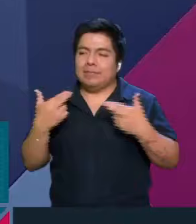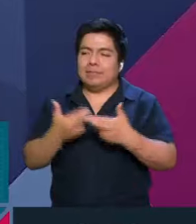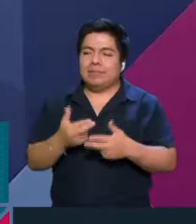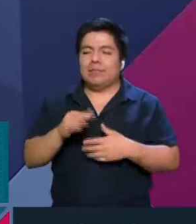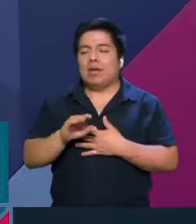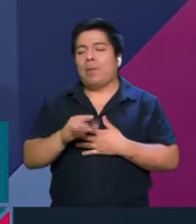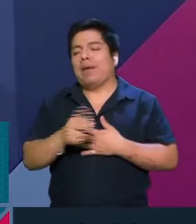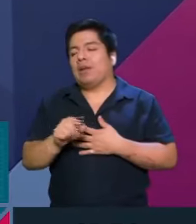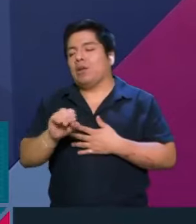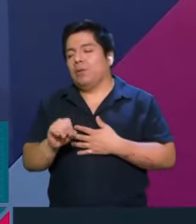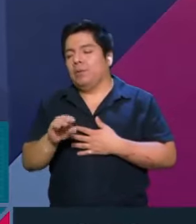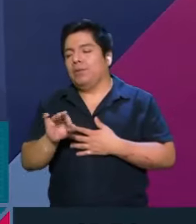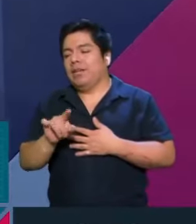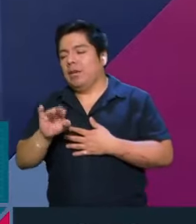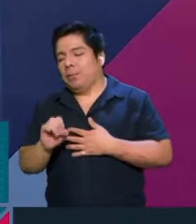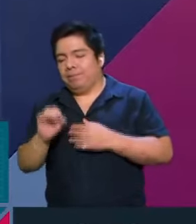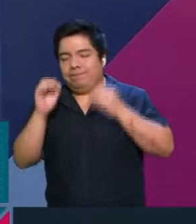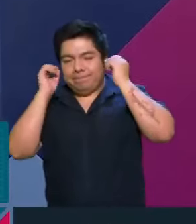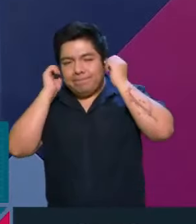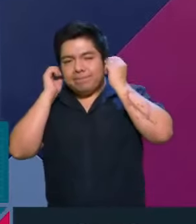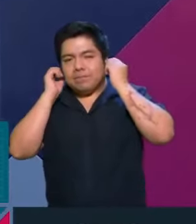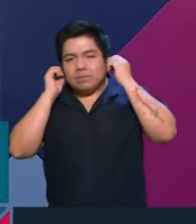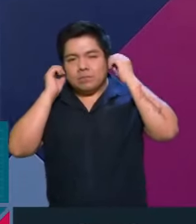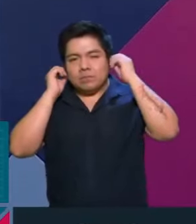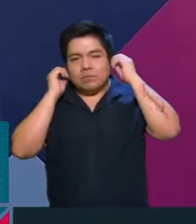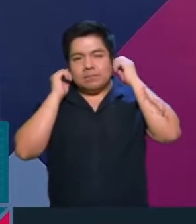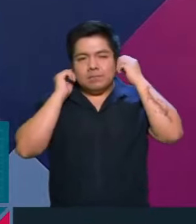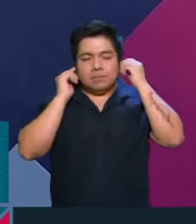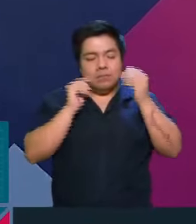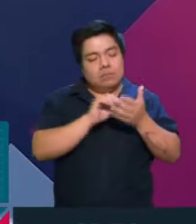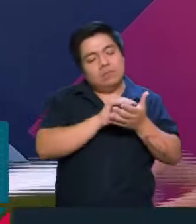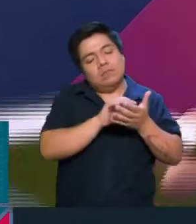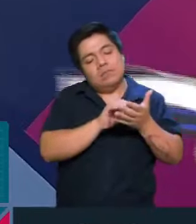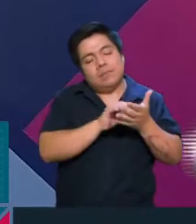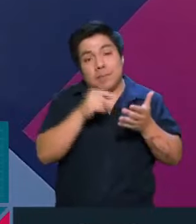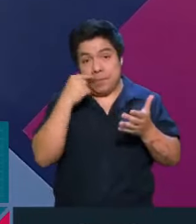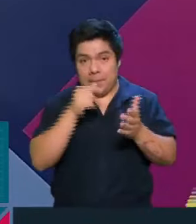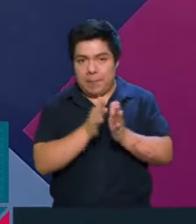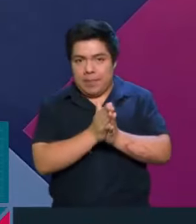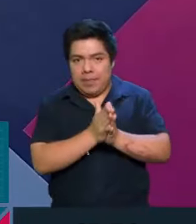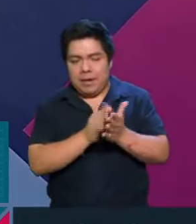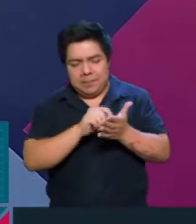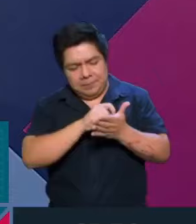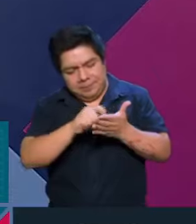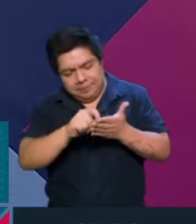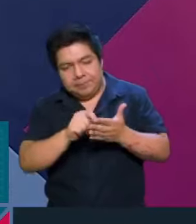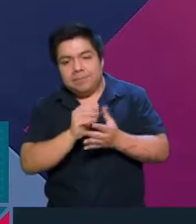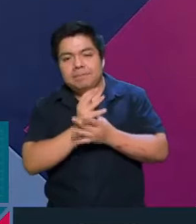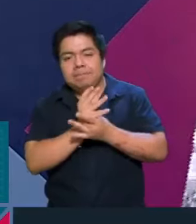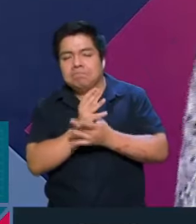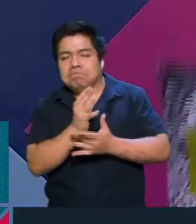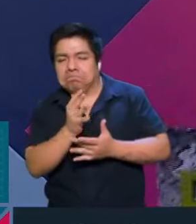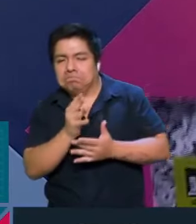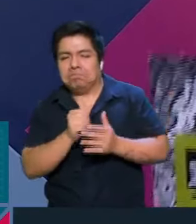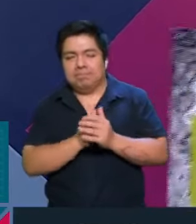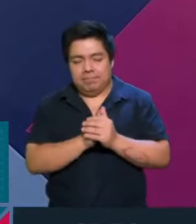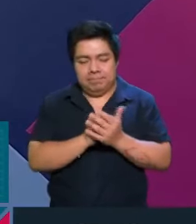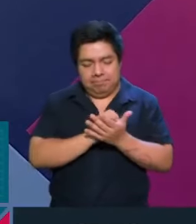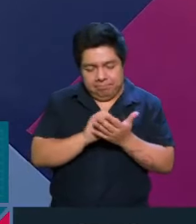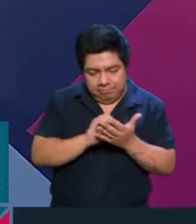Musacchio. Y fíjate que las primeras líneas del libro dicen lo siguiente, más o menos,